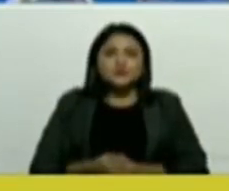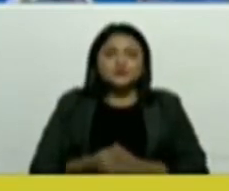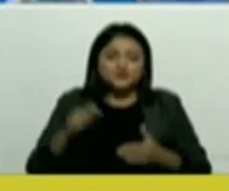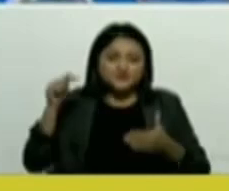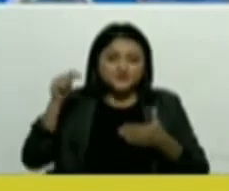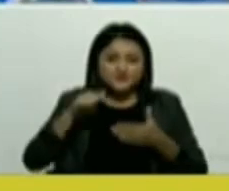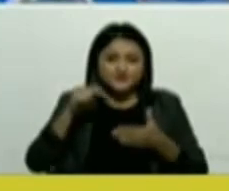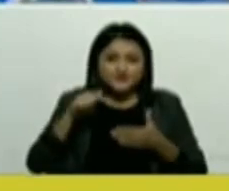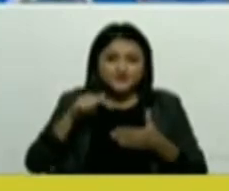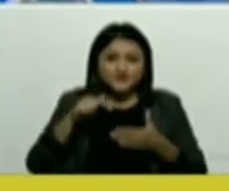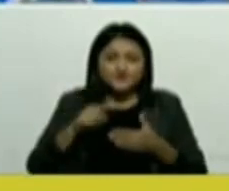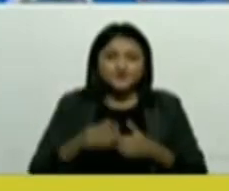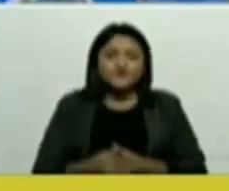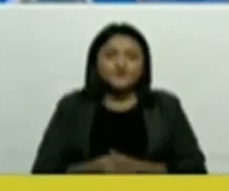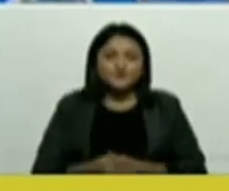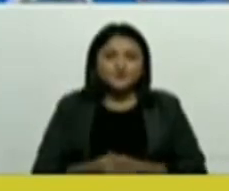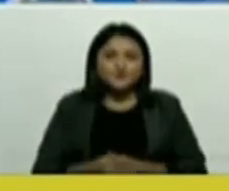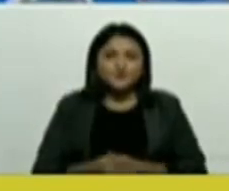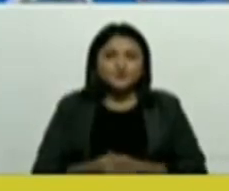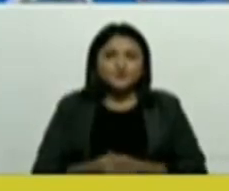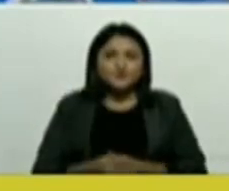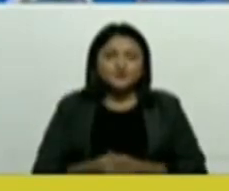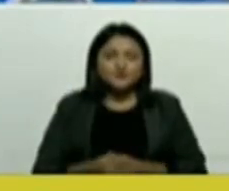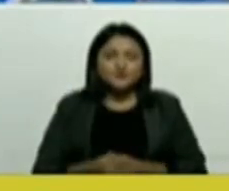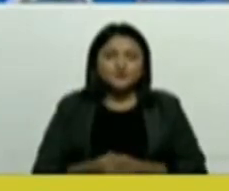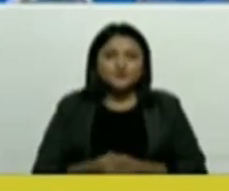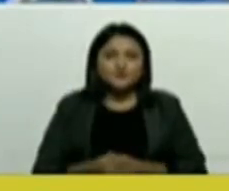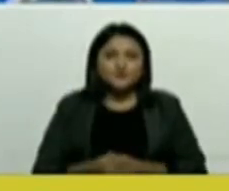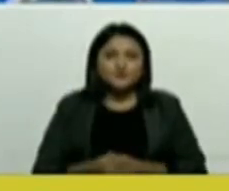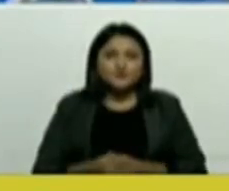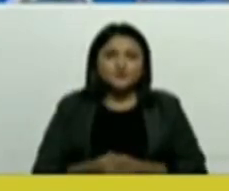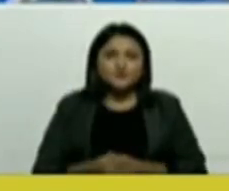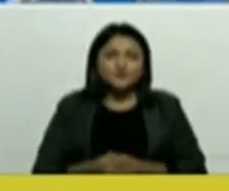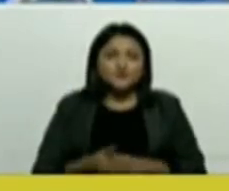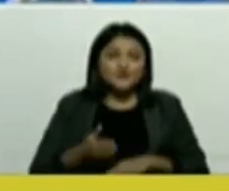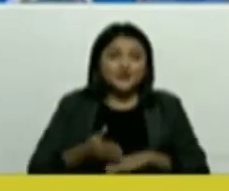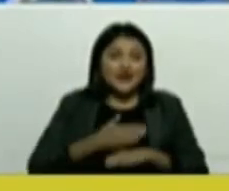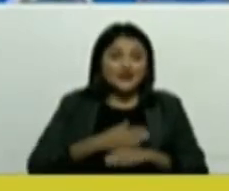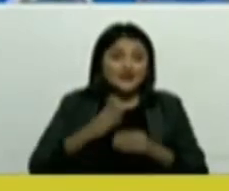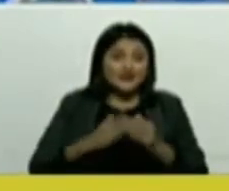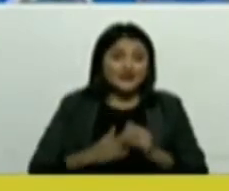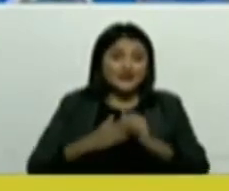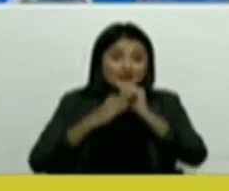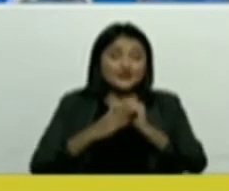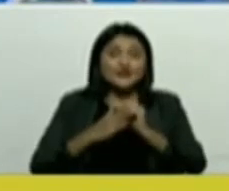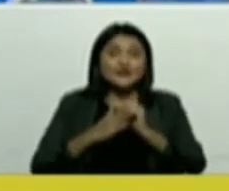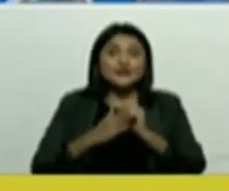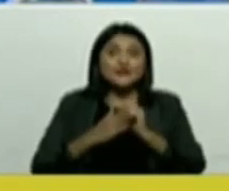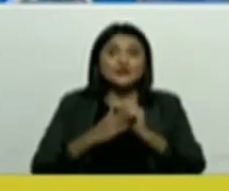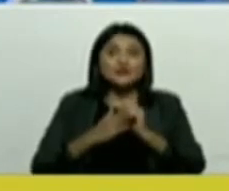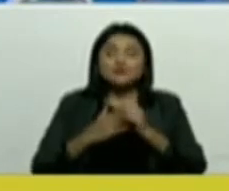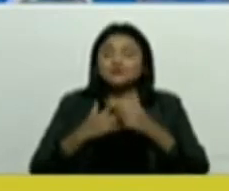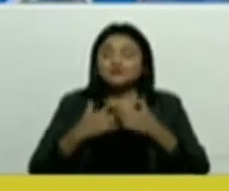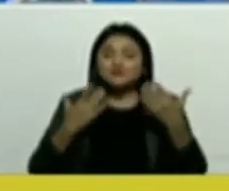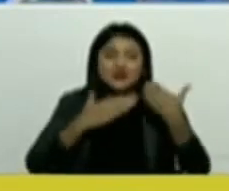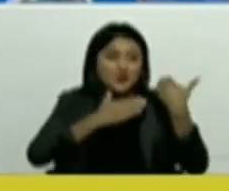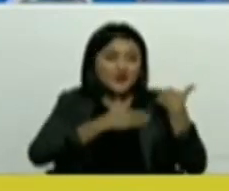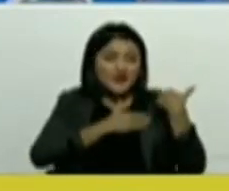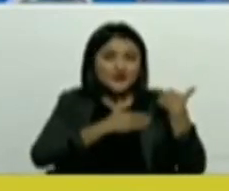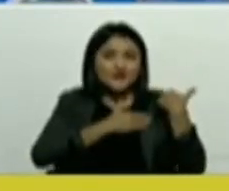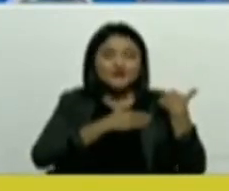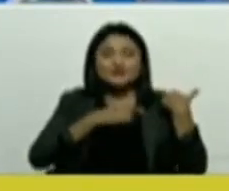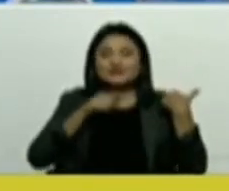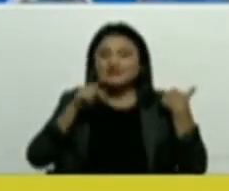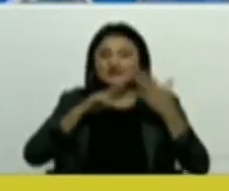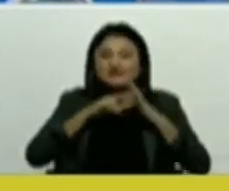ese adjetivo que colocamos antes de comandante, means that he and his ideas, significa